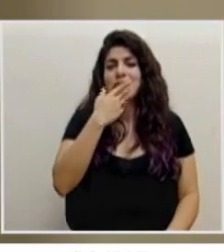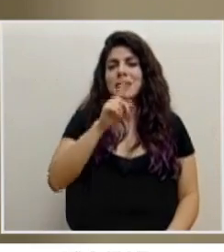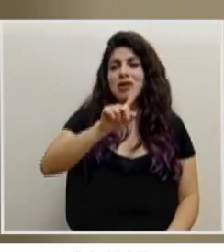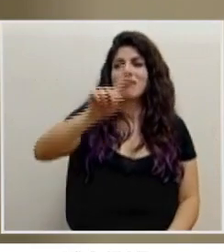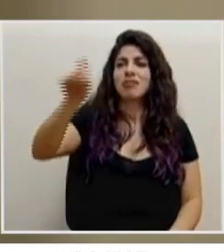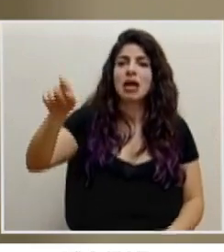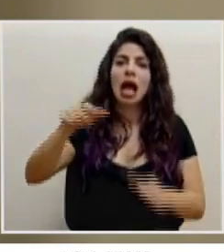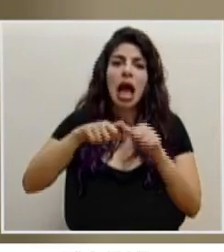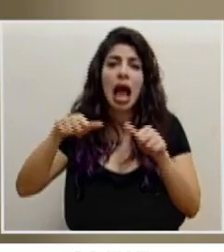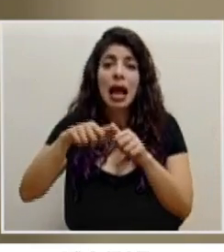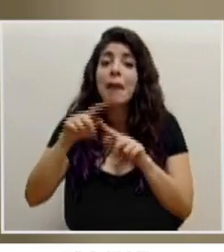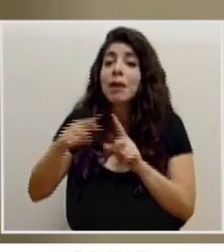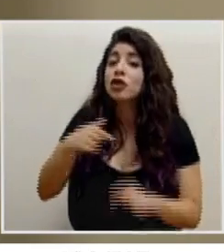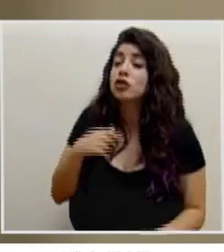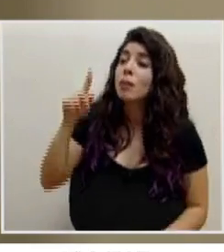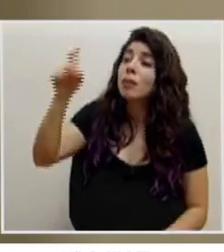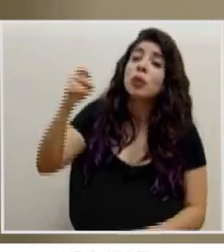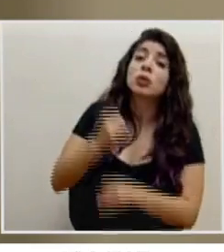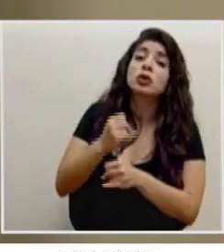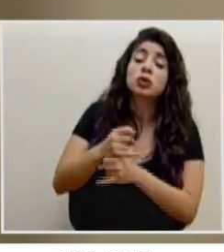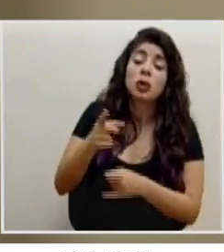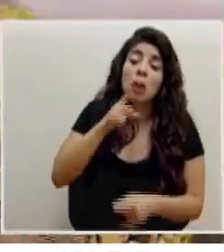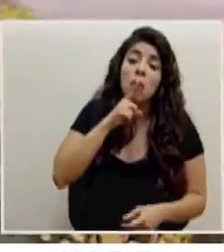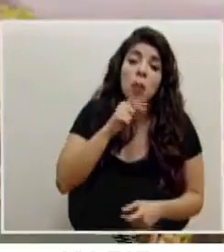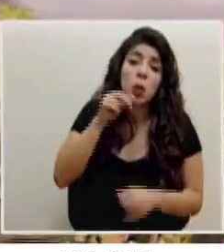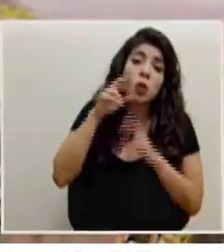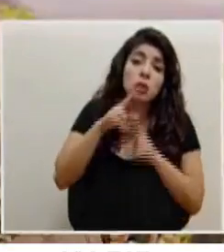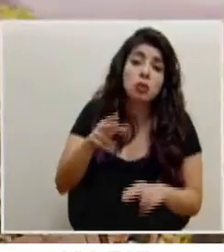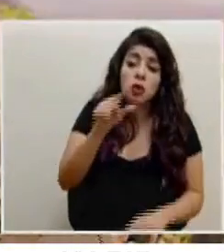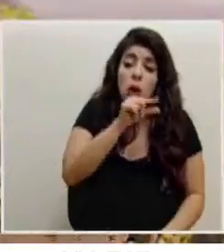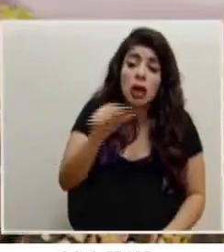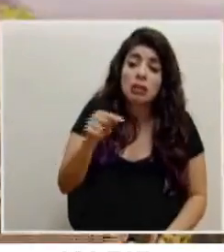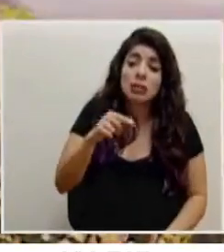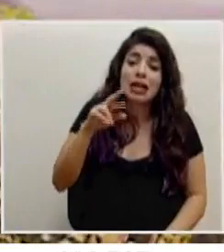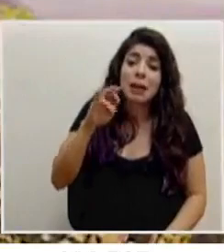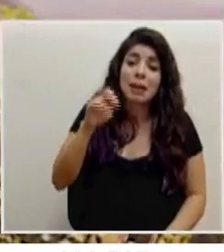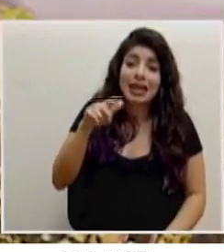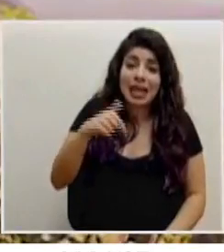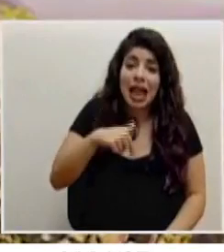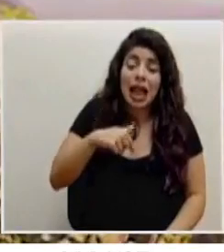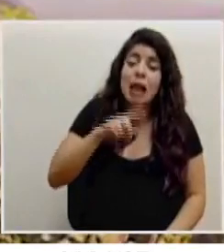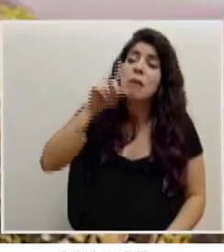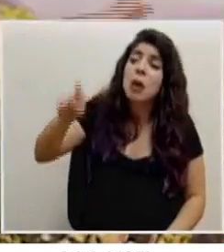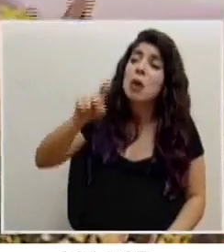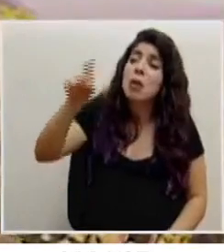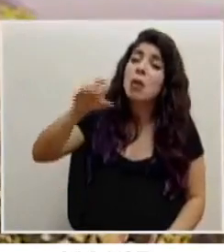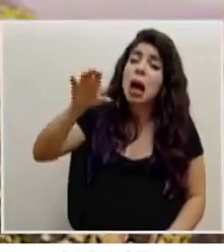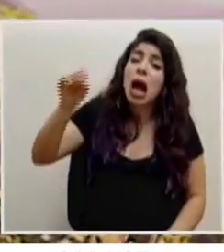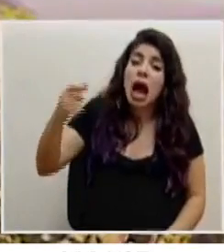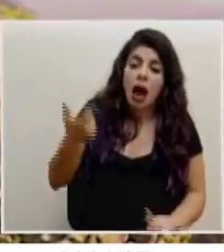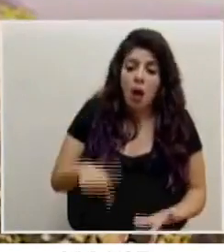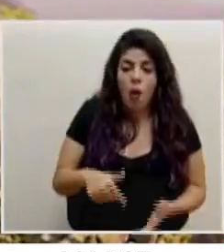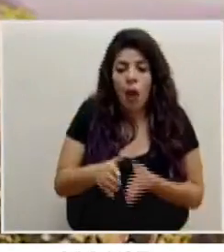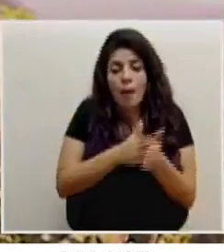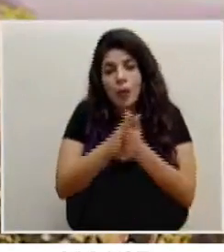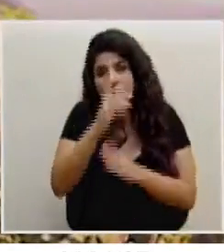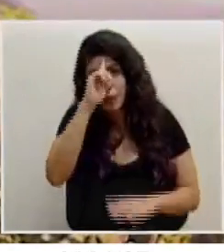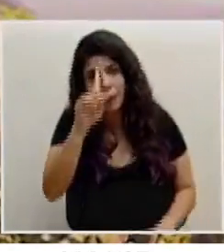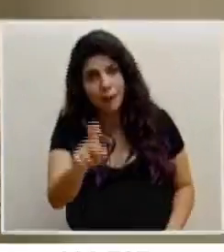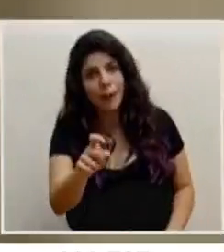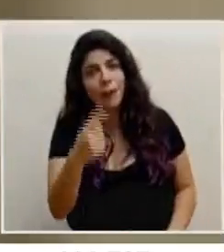área correspondiente. Pero es que le preguntamos a la institución y tampoco contesta. Llevamos toda la semana en Repretel preguntando a la caja y por eso aprovechamos hoy para